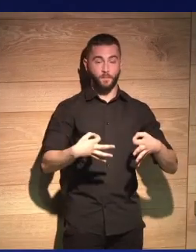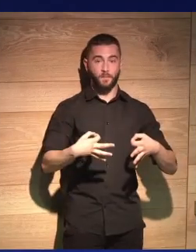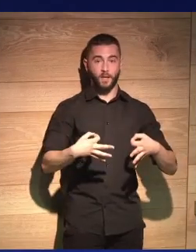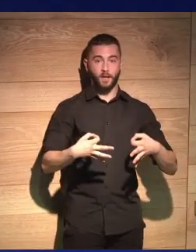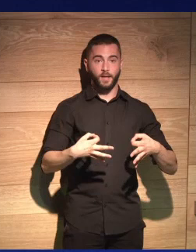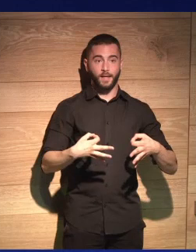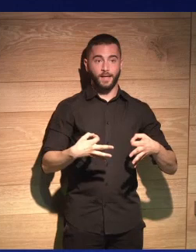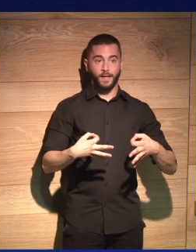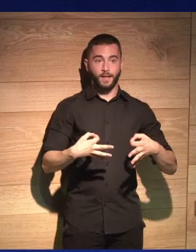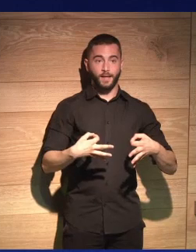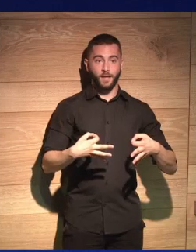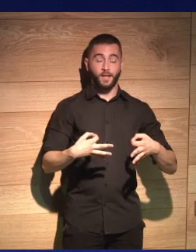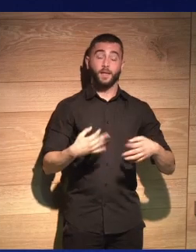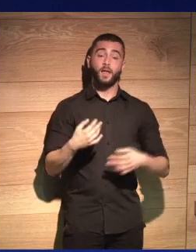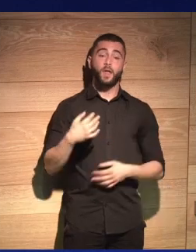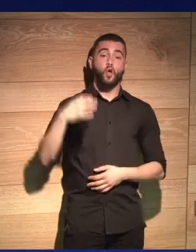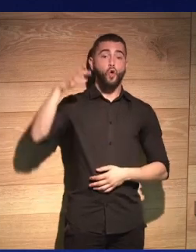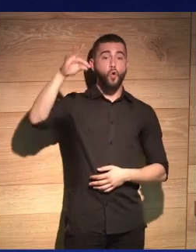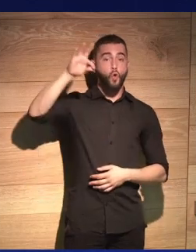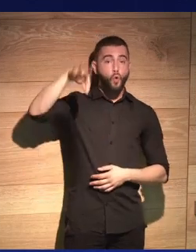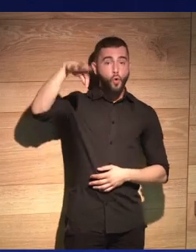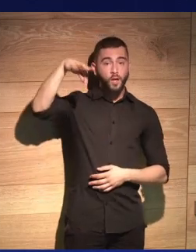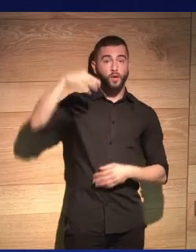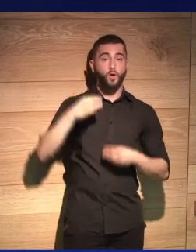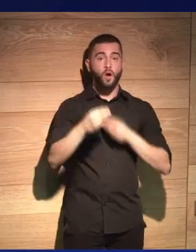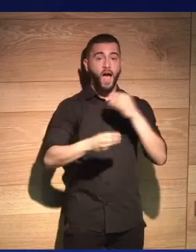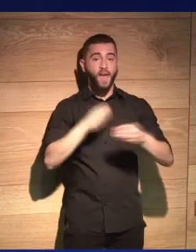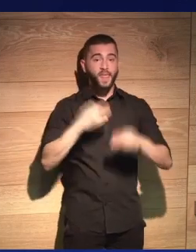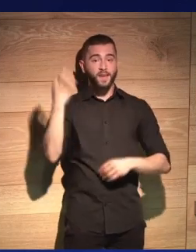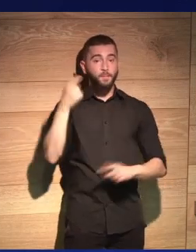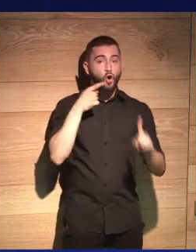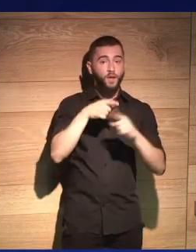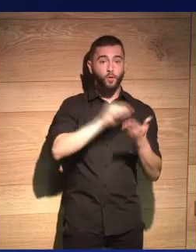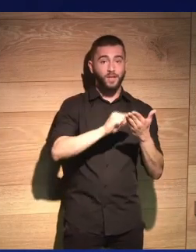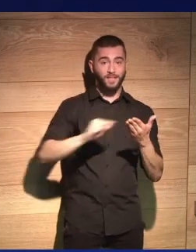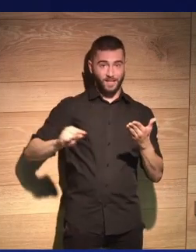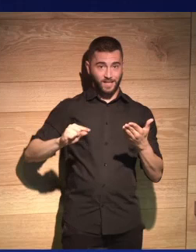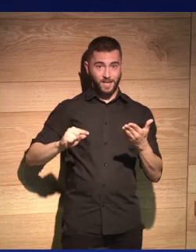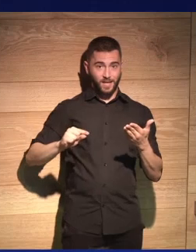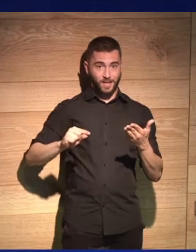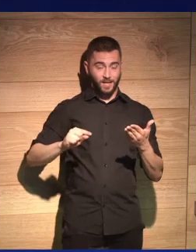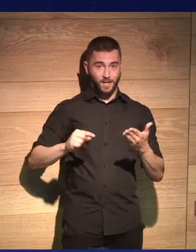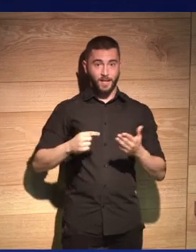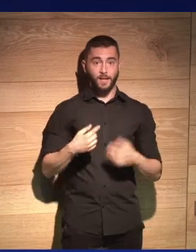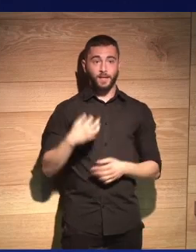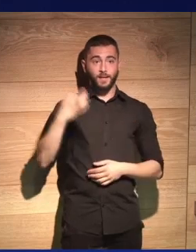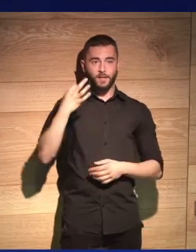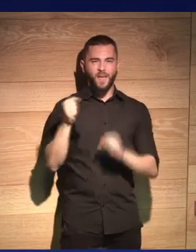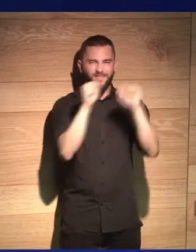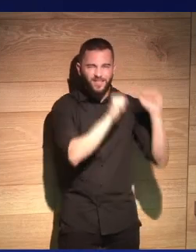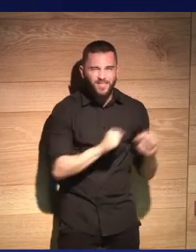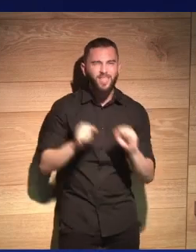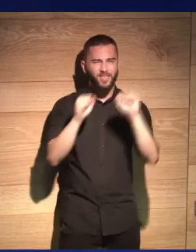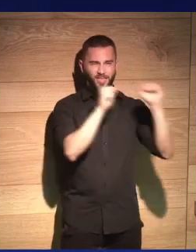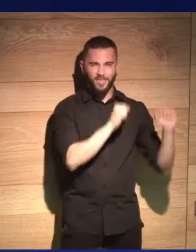que lo único que había que hacer para escribir y seguir escribiendo era defender a capa y